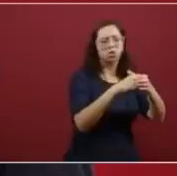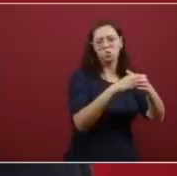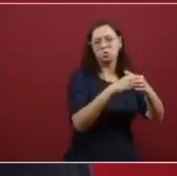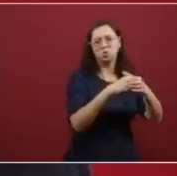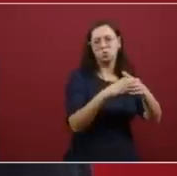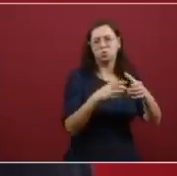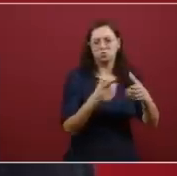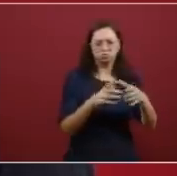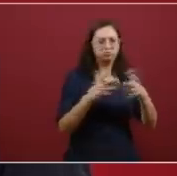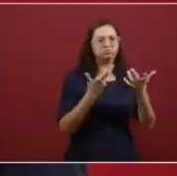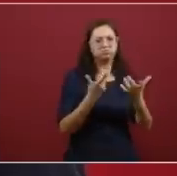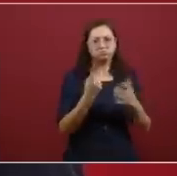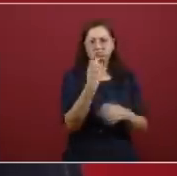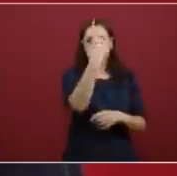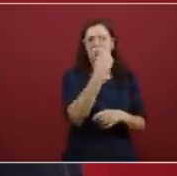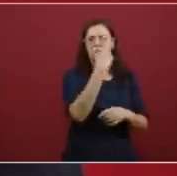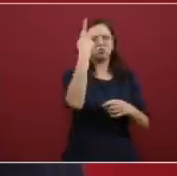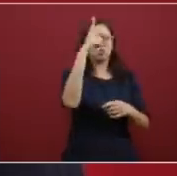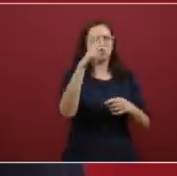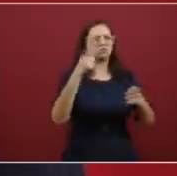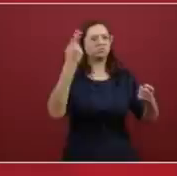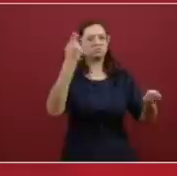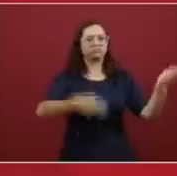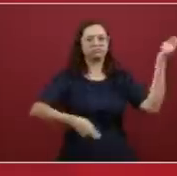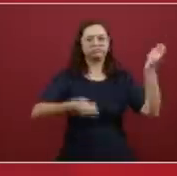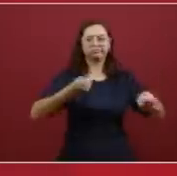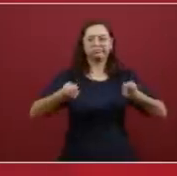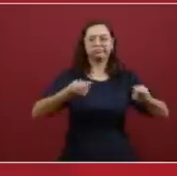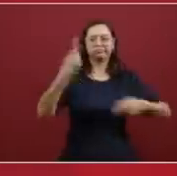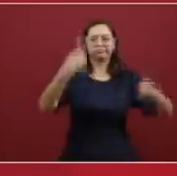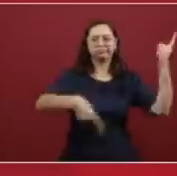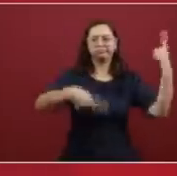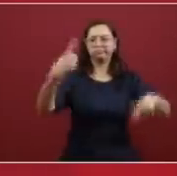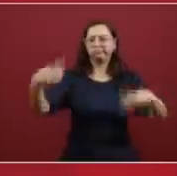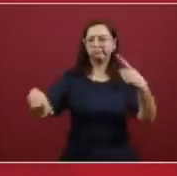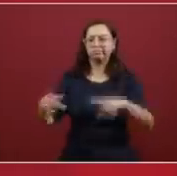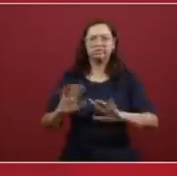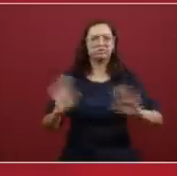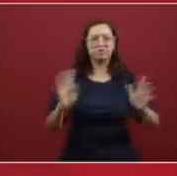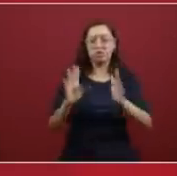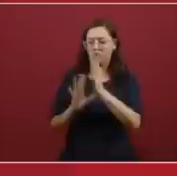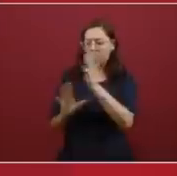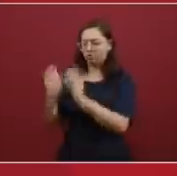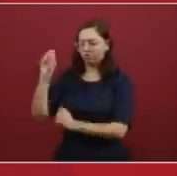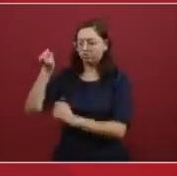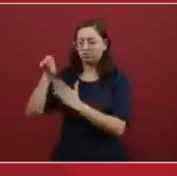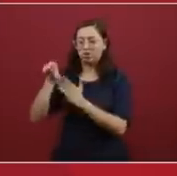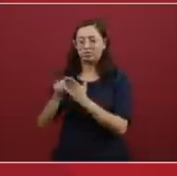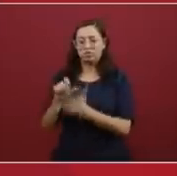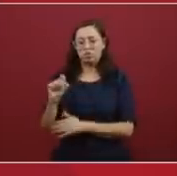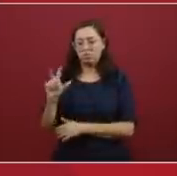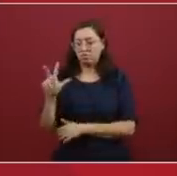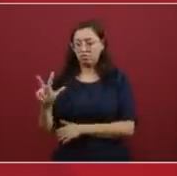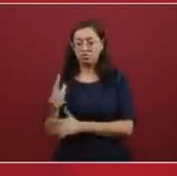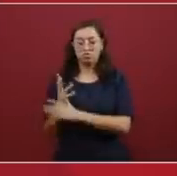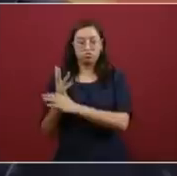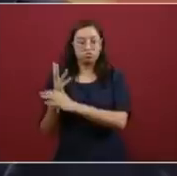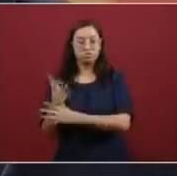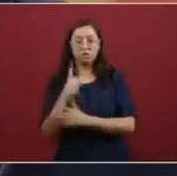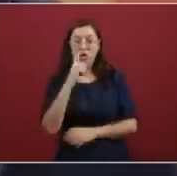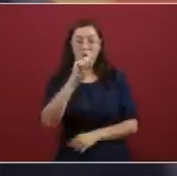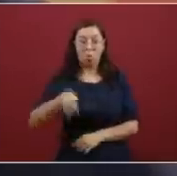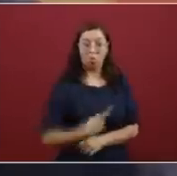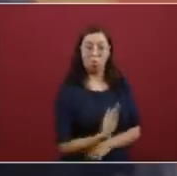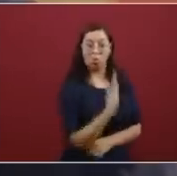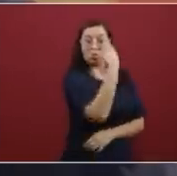concentraciones, estos monopolios. Además, lo establece nuestra Constitución en su artículo 28. No debe de